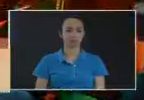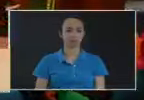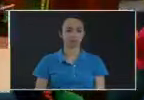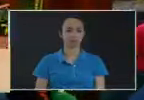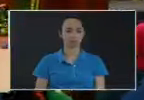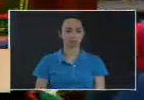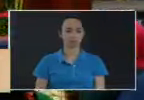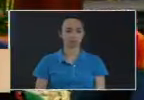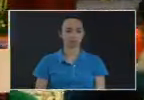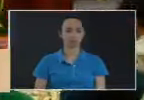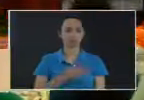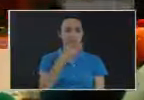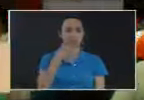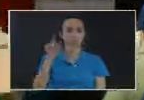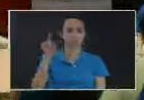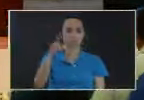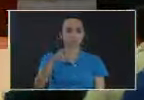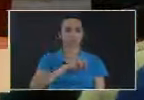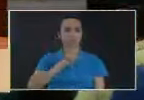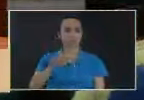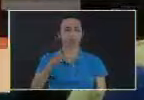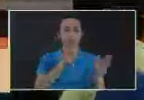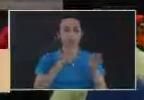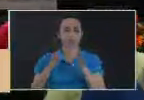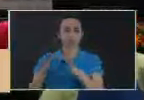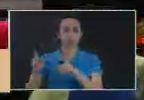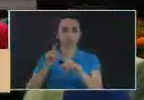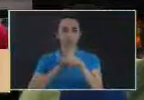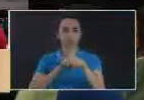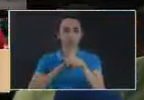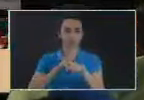Dios te está preparando para ese tiempo glorioso.